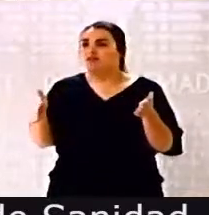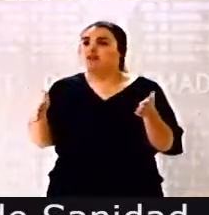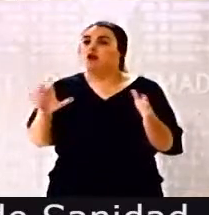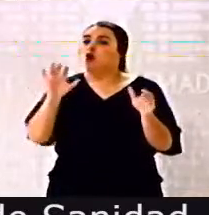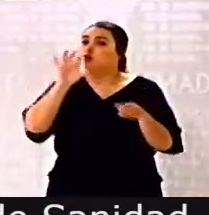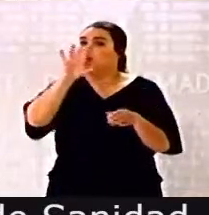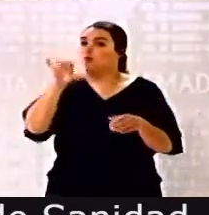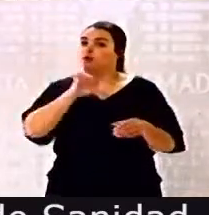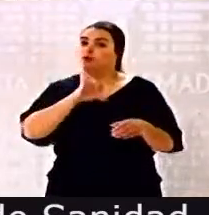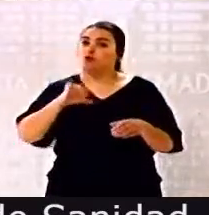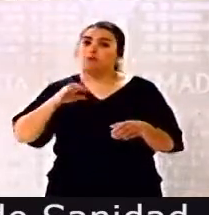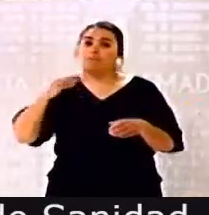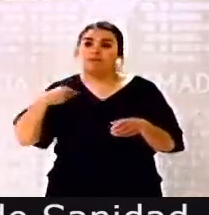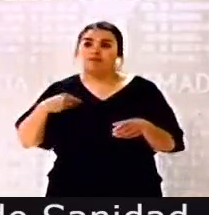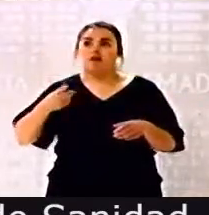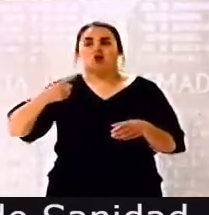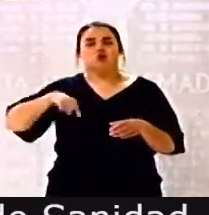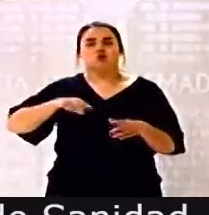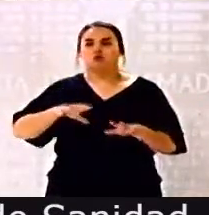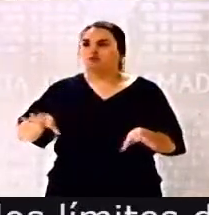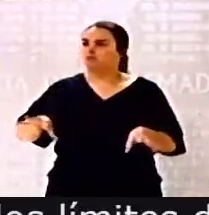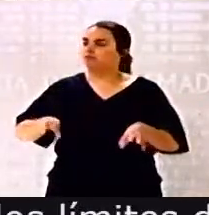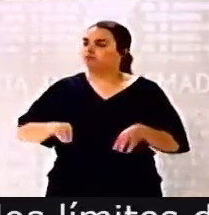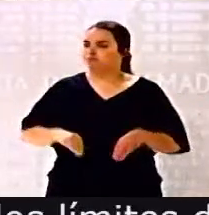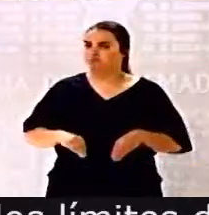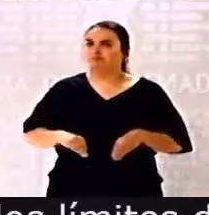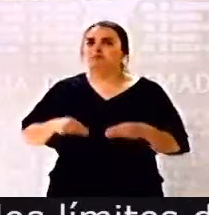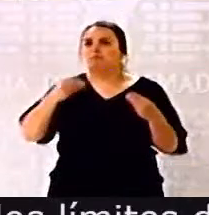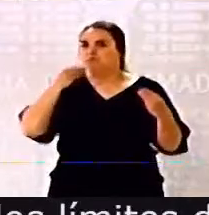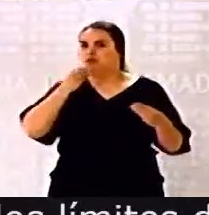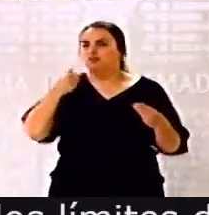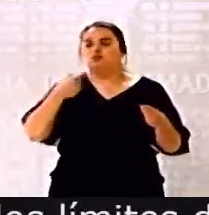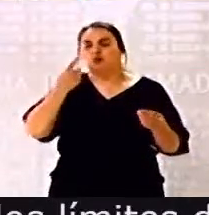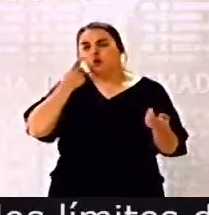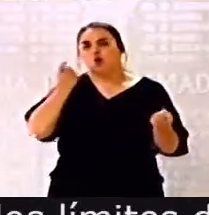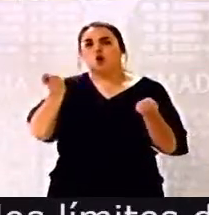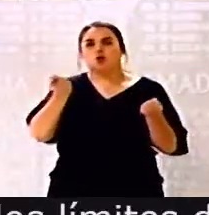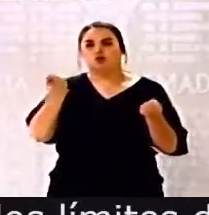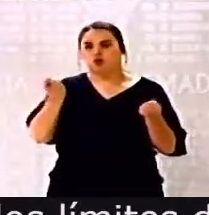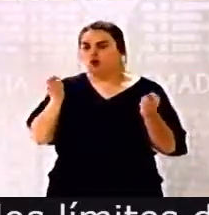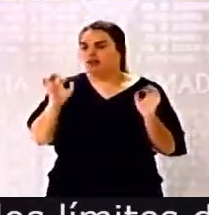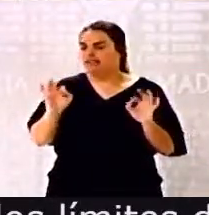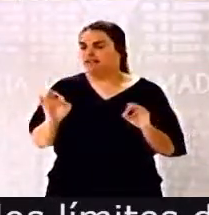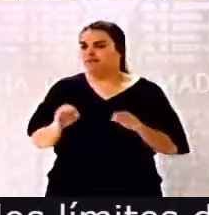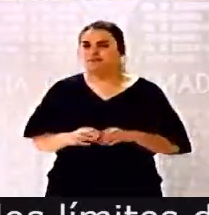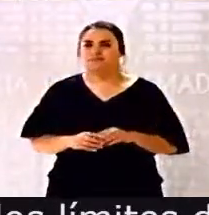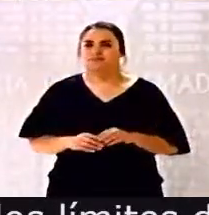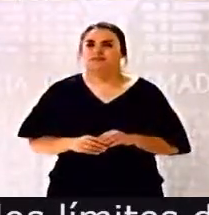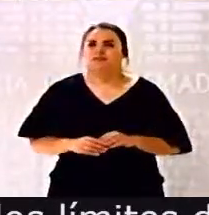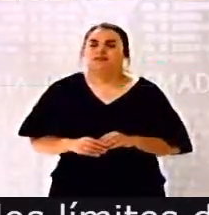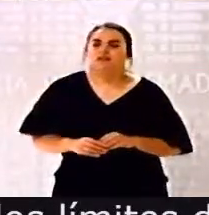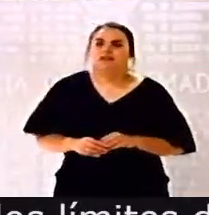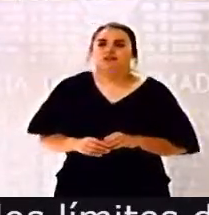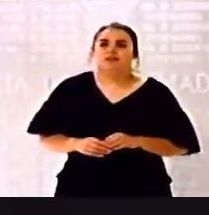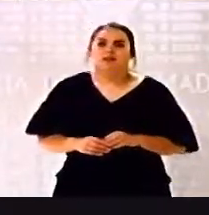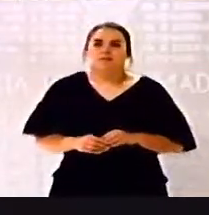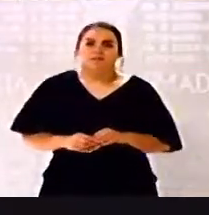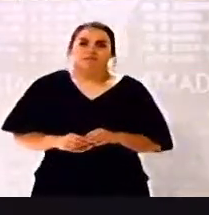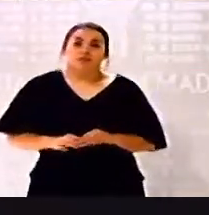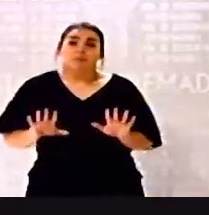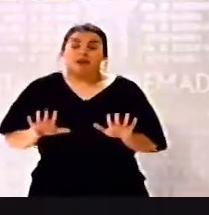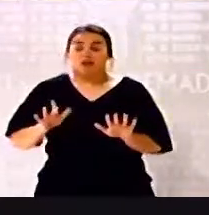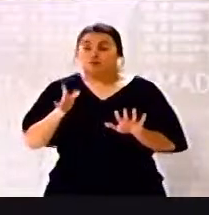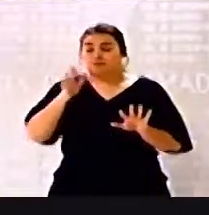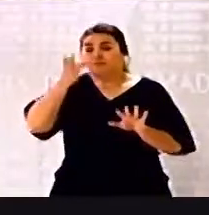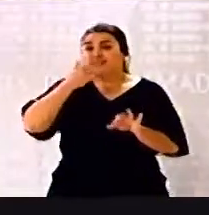comunidad autónoma, nosotros asumiremos esa decisión y controlaremos en ese sentido. Pero si la